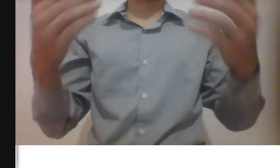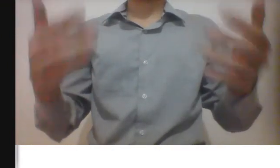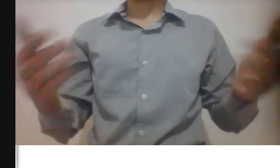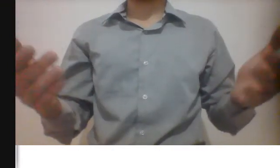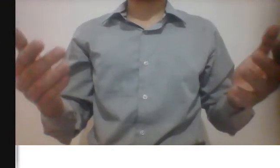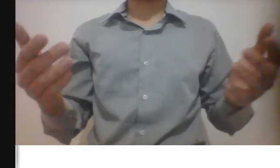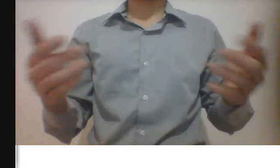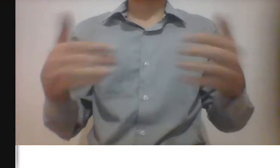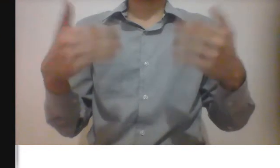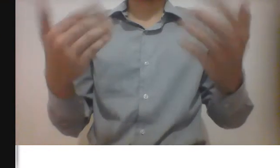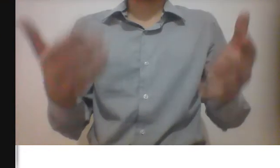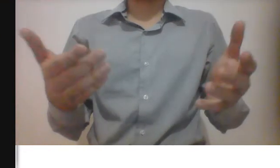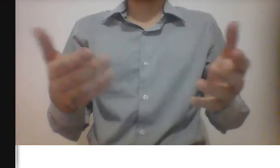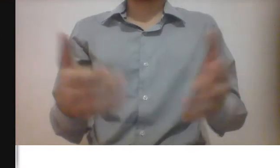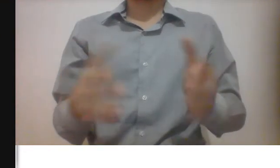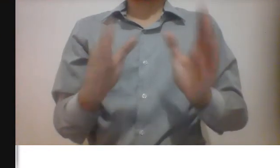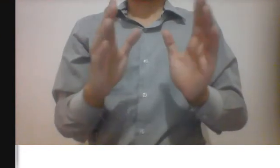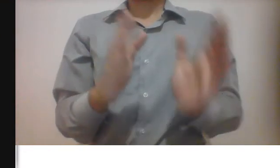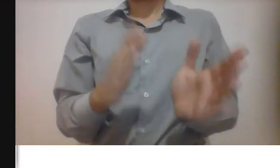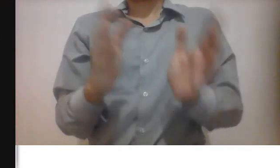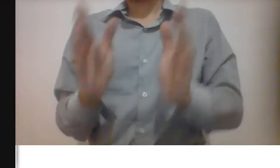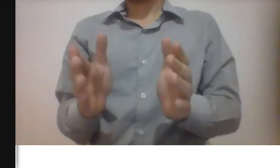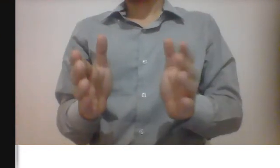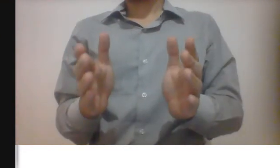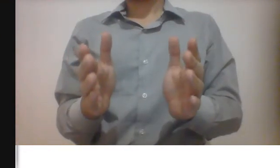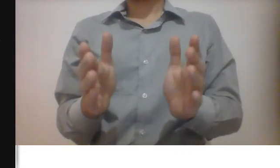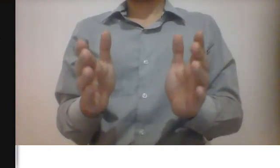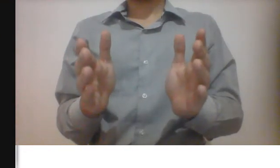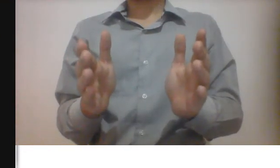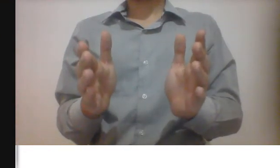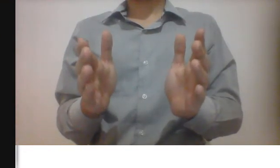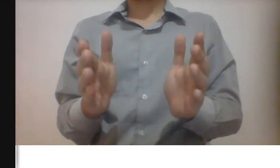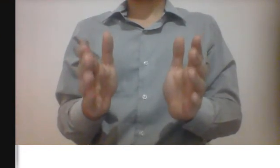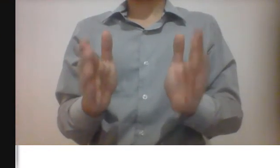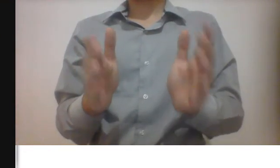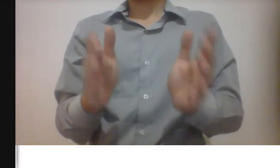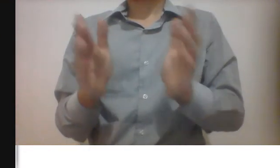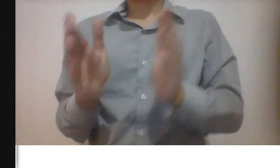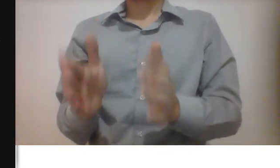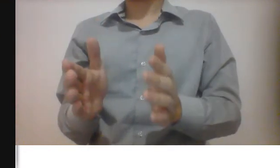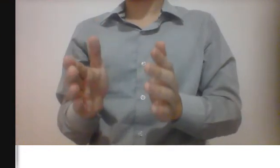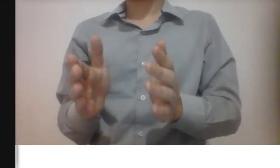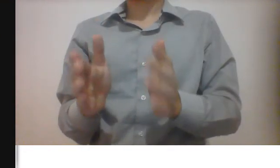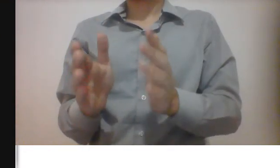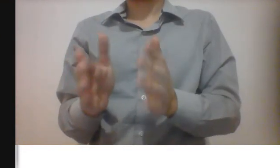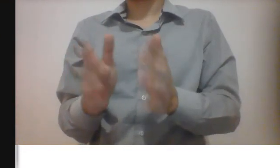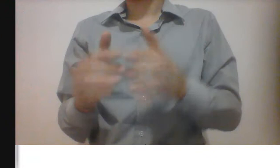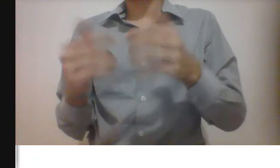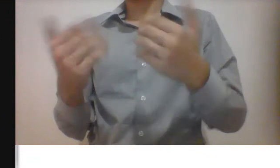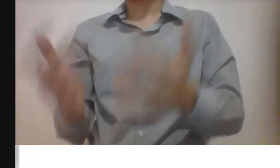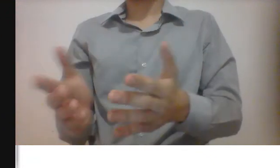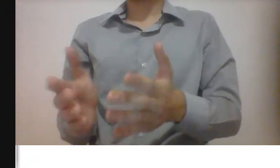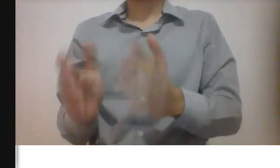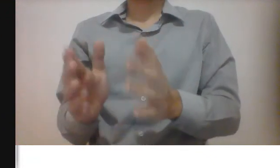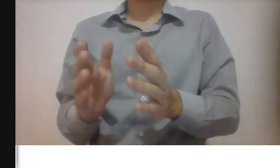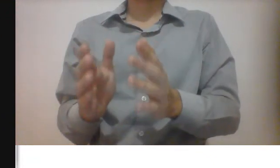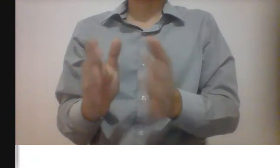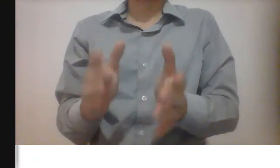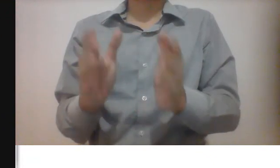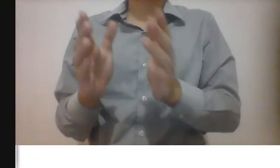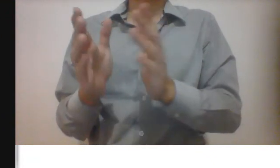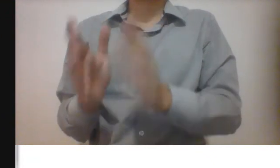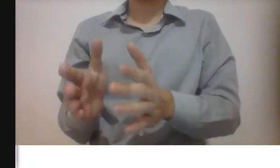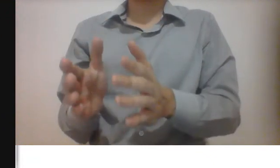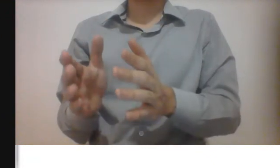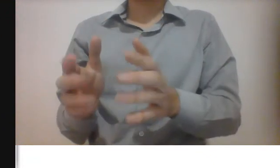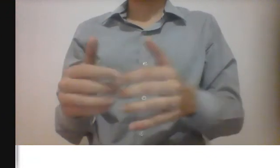pues bueno, con los mecanismos que corresponden. Pero ahora lo que estaríamos destacando es este tipo de cosas, que la corrupción era tan grande que incluso los